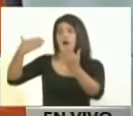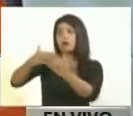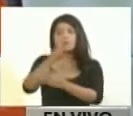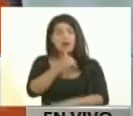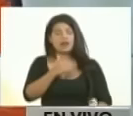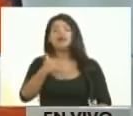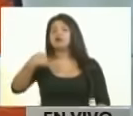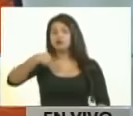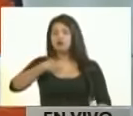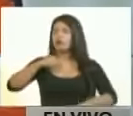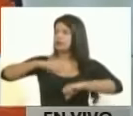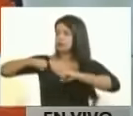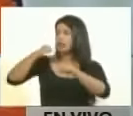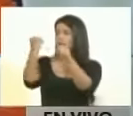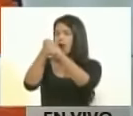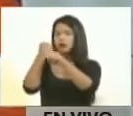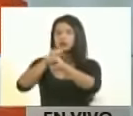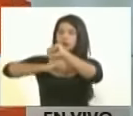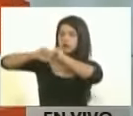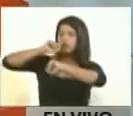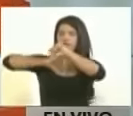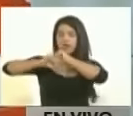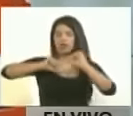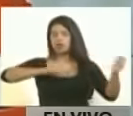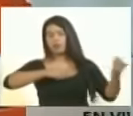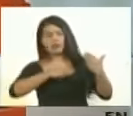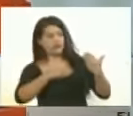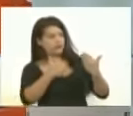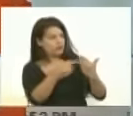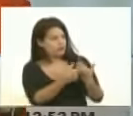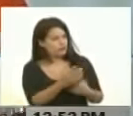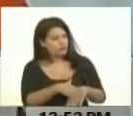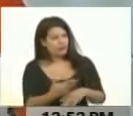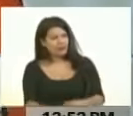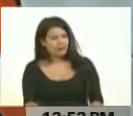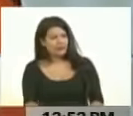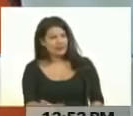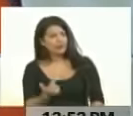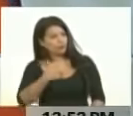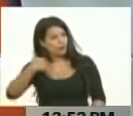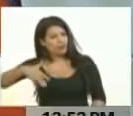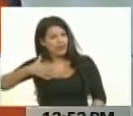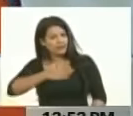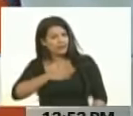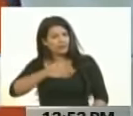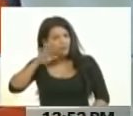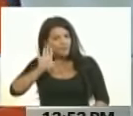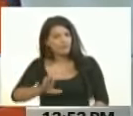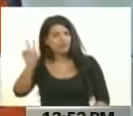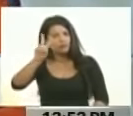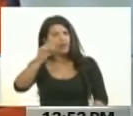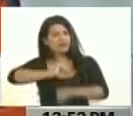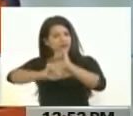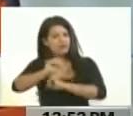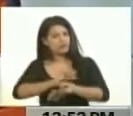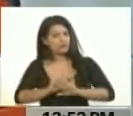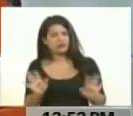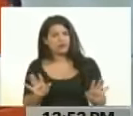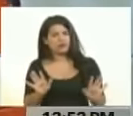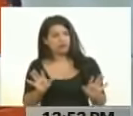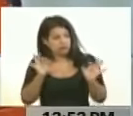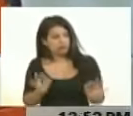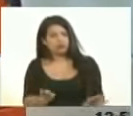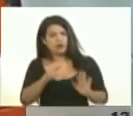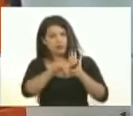diplomacia sea sancionada porque defiende los derechos legítimos de su país, ¿Qué es lo que corresponde?